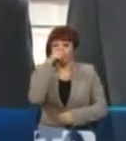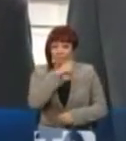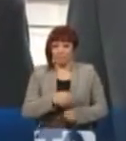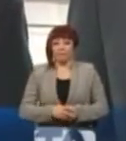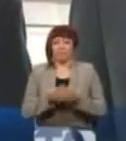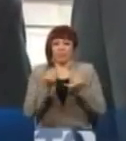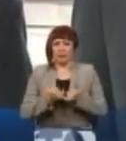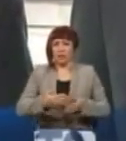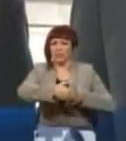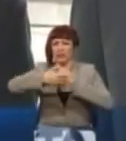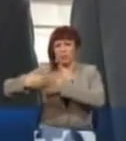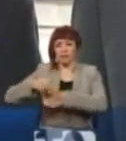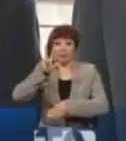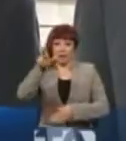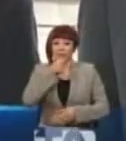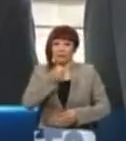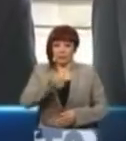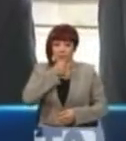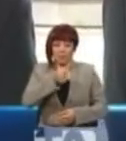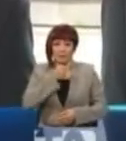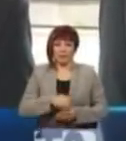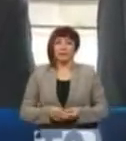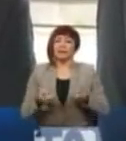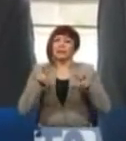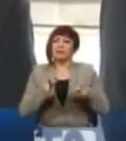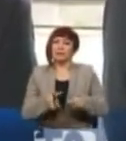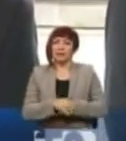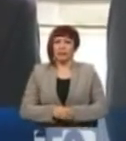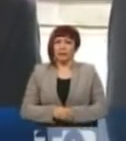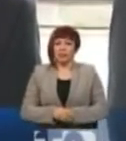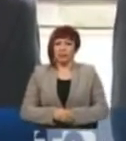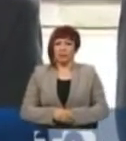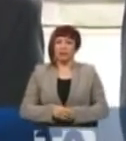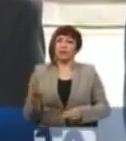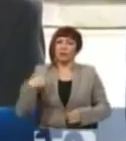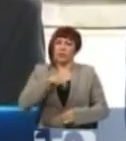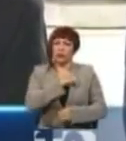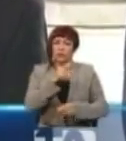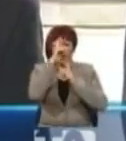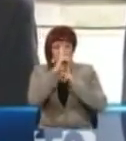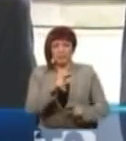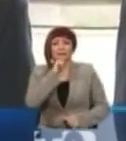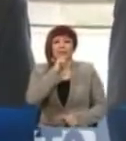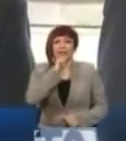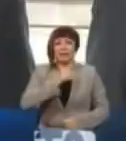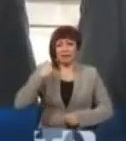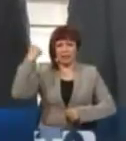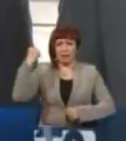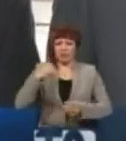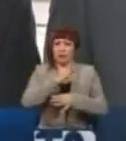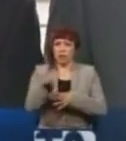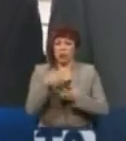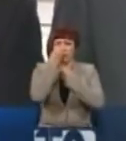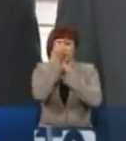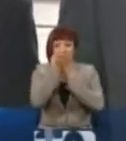han secuestrado a tres periodistas, están secuestrando el derecho que tenemos todos los seres humanos a ser